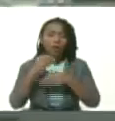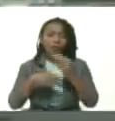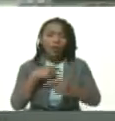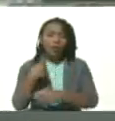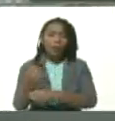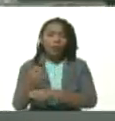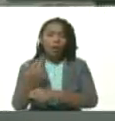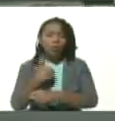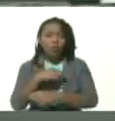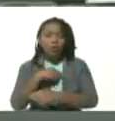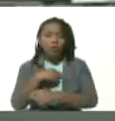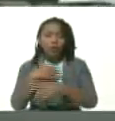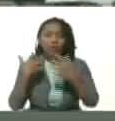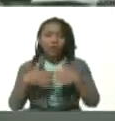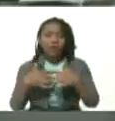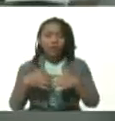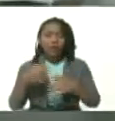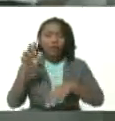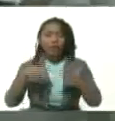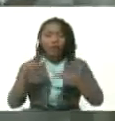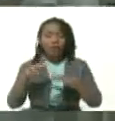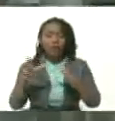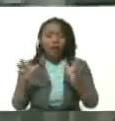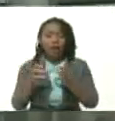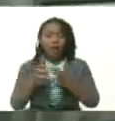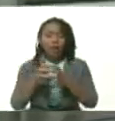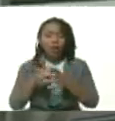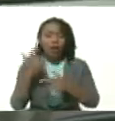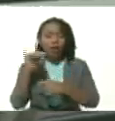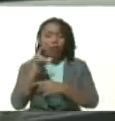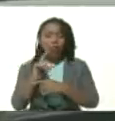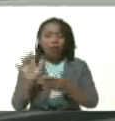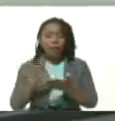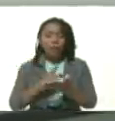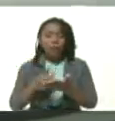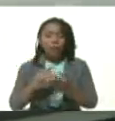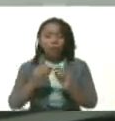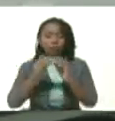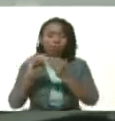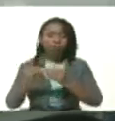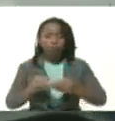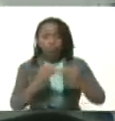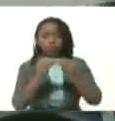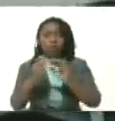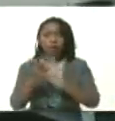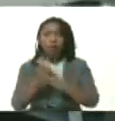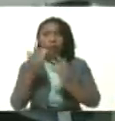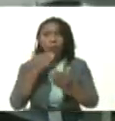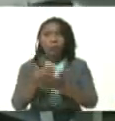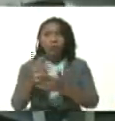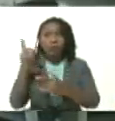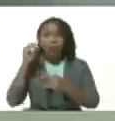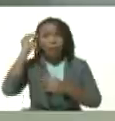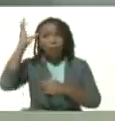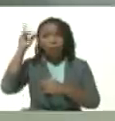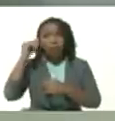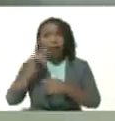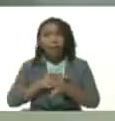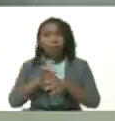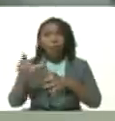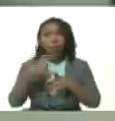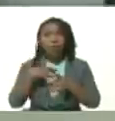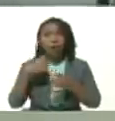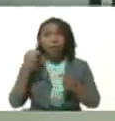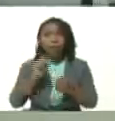nuestra planta. Compramos 13 equipos, dentro de los cuales se encuentra una tableteadora y un bombo de laqueado, que eso nos va a permitir una capacidad mayor en el área de